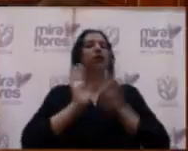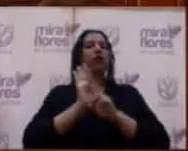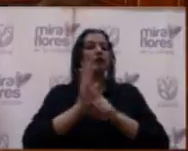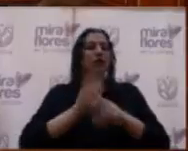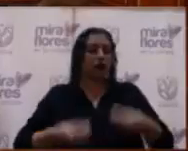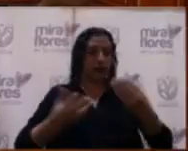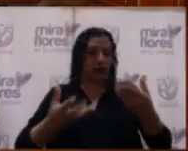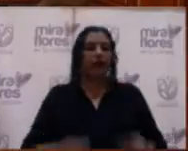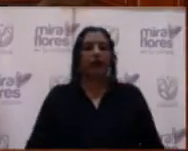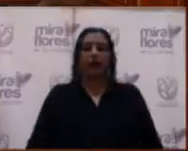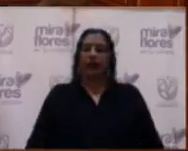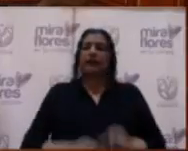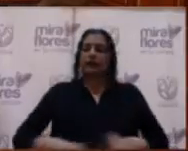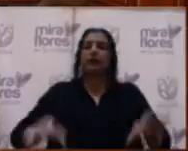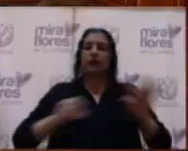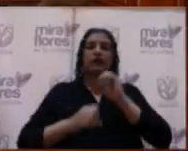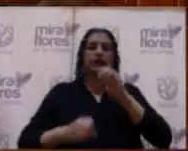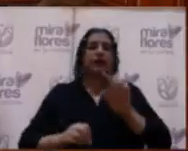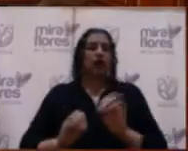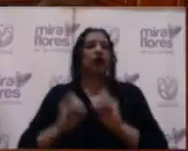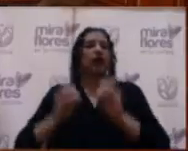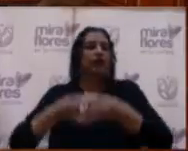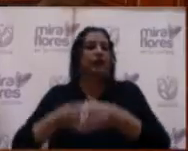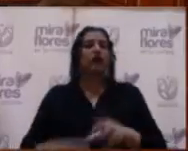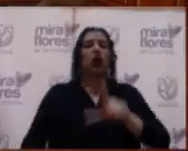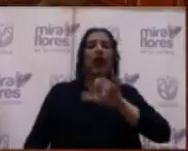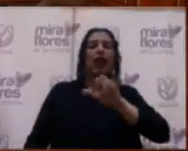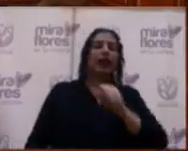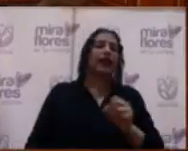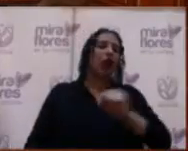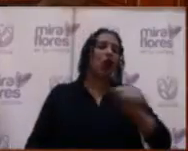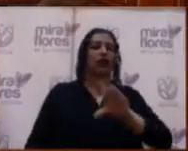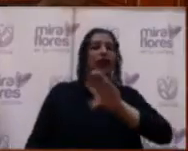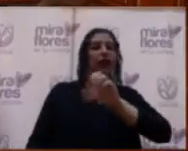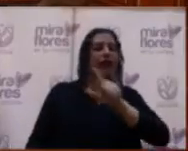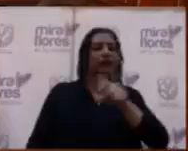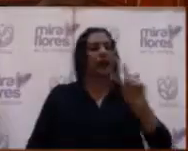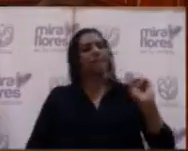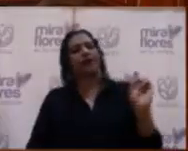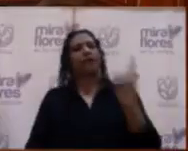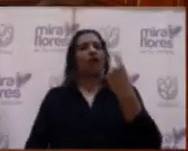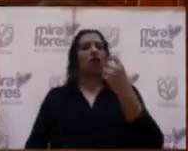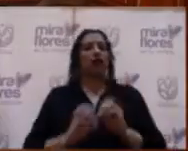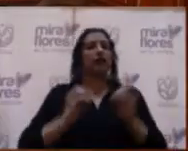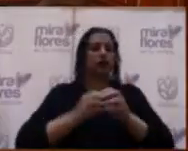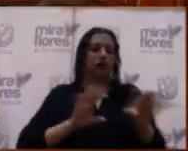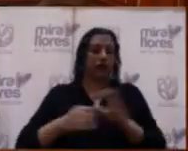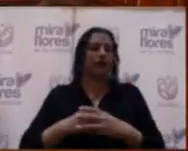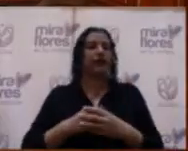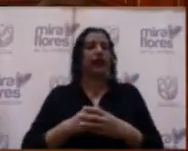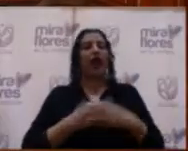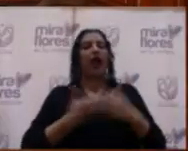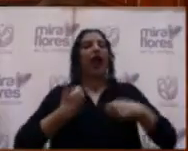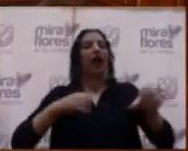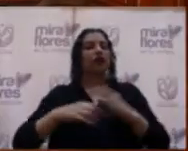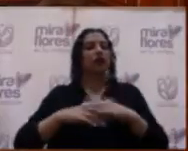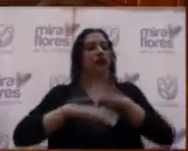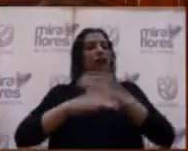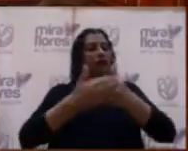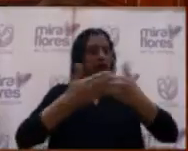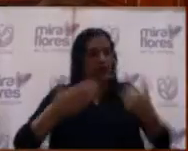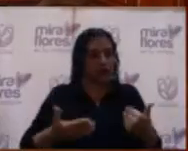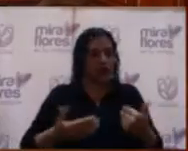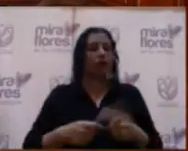Es importante señalar que la Liga contra el Cáncer es la primera institución en el Perú en realizar acciones de prevención y detección